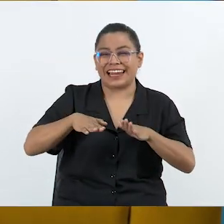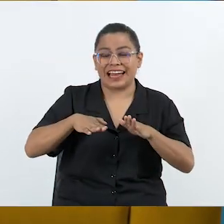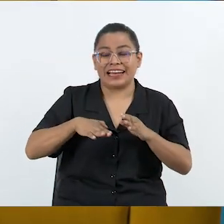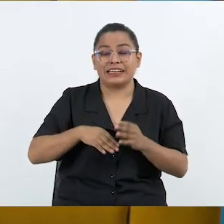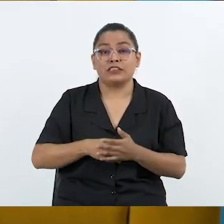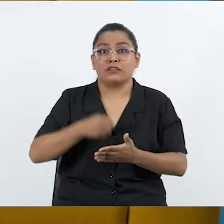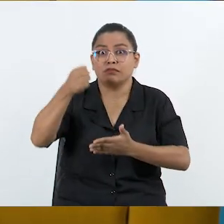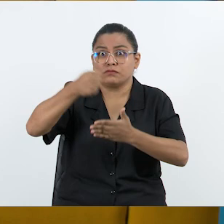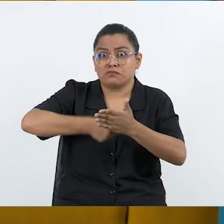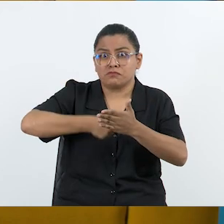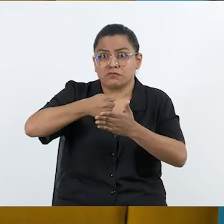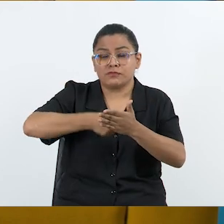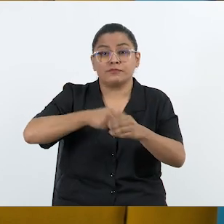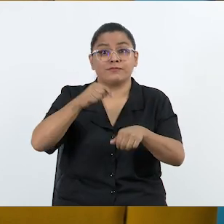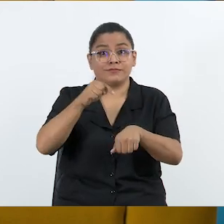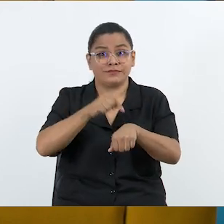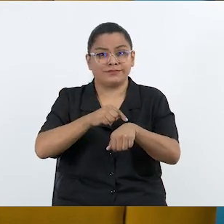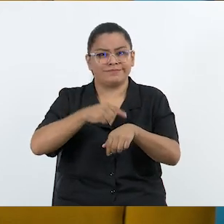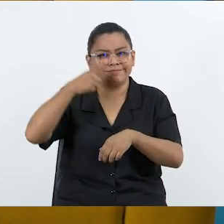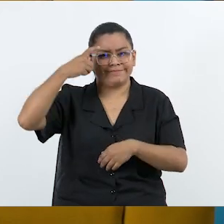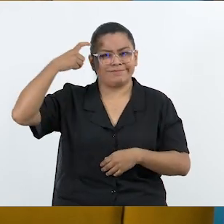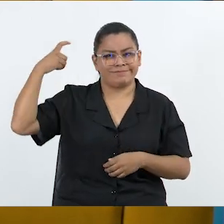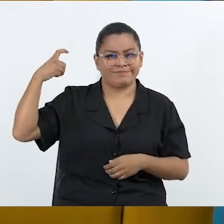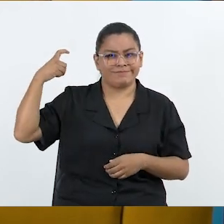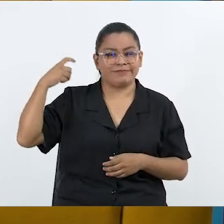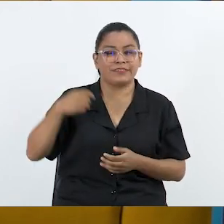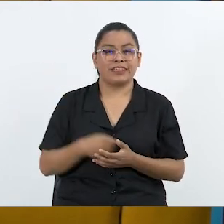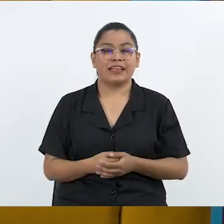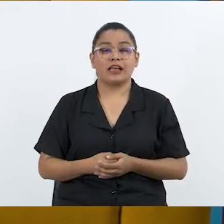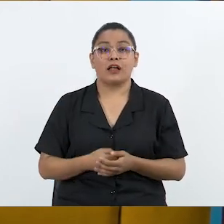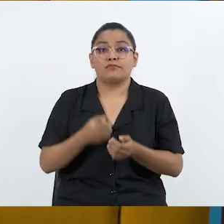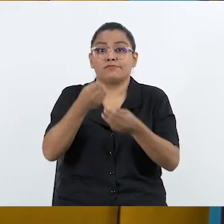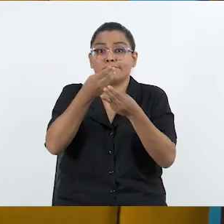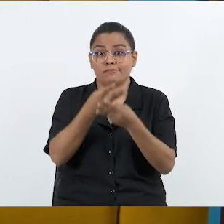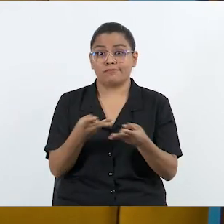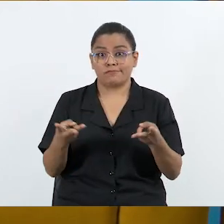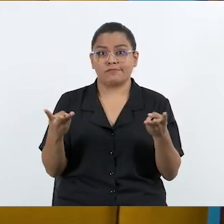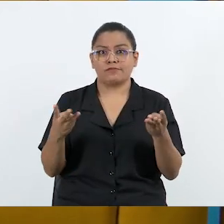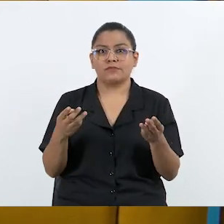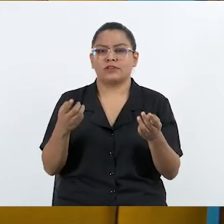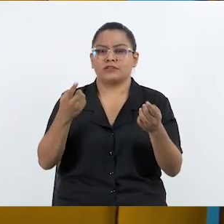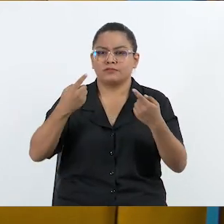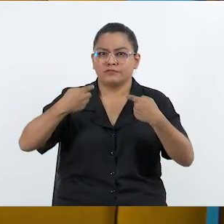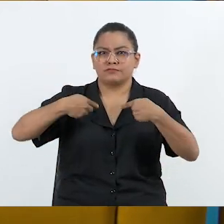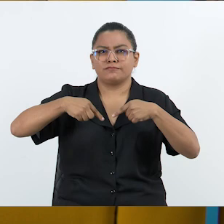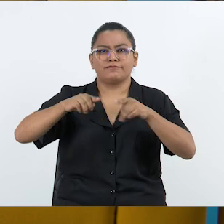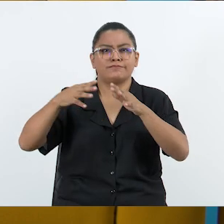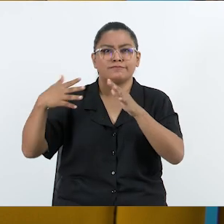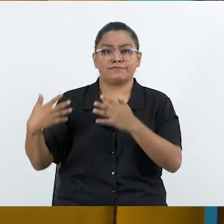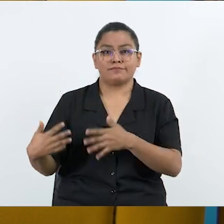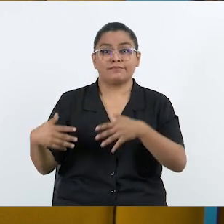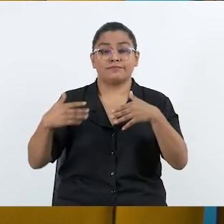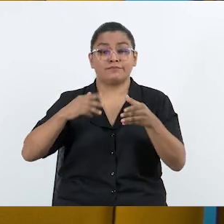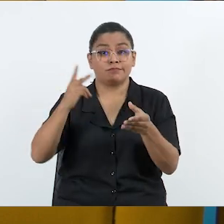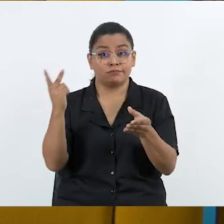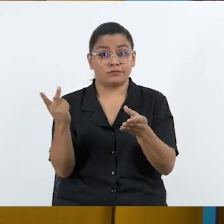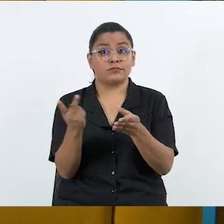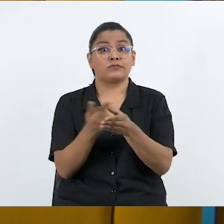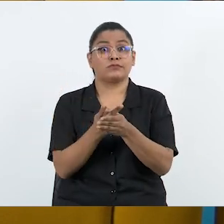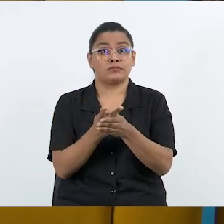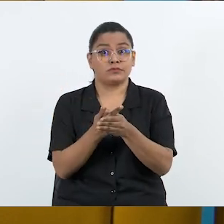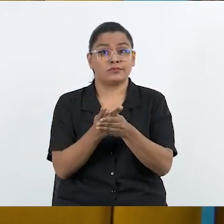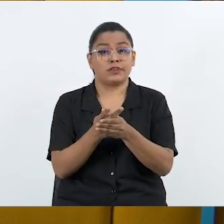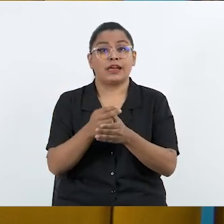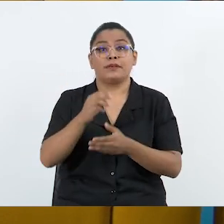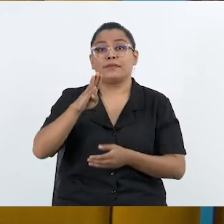Muchas gracias por su dedicación y su tiempo. Recuerden trabajar con los materiales, ir avanzando en las actividades del